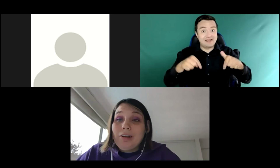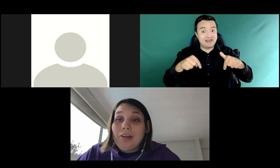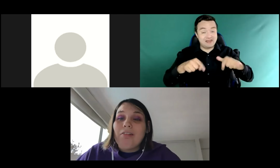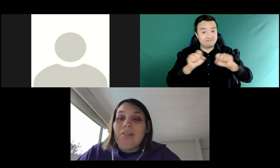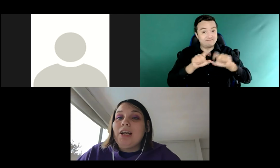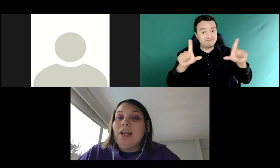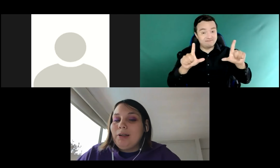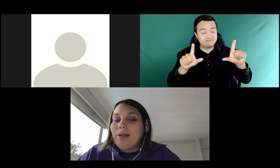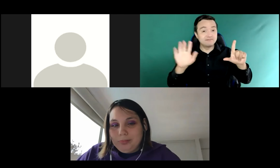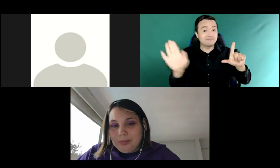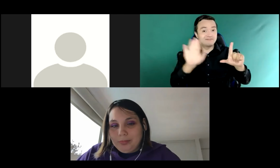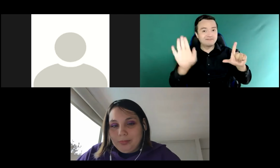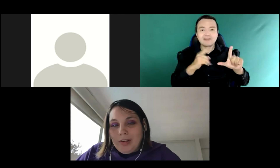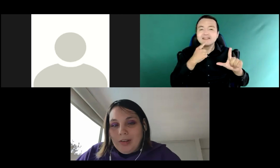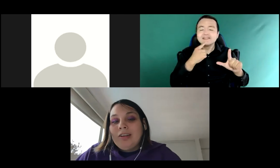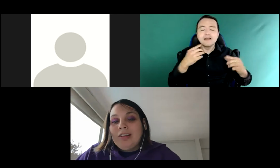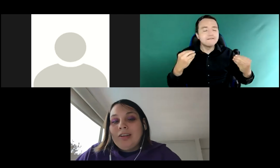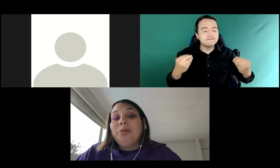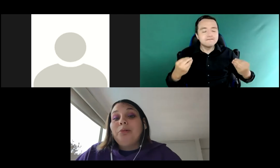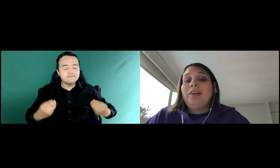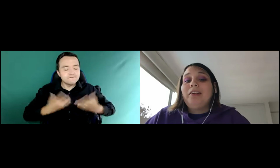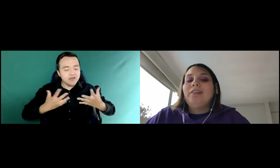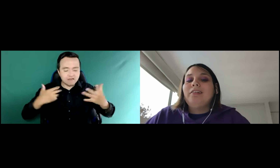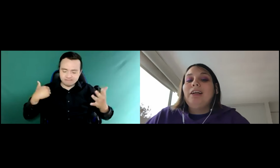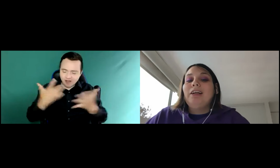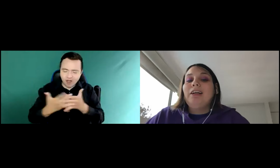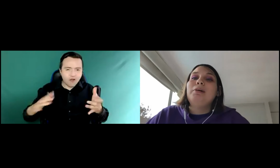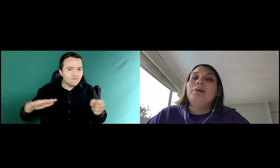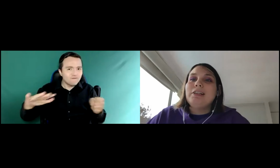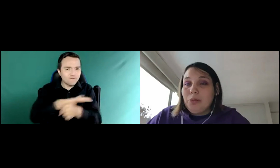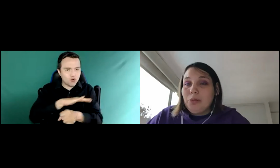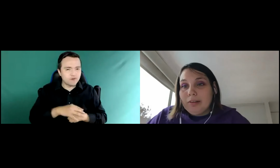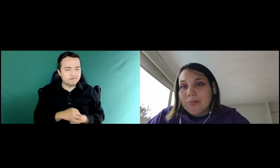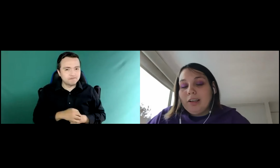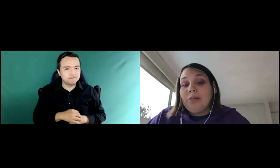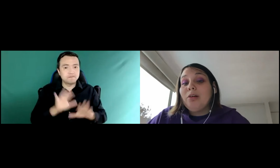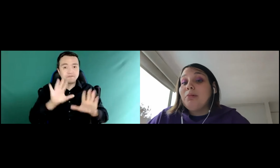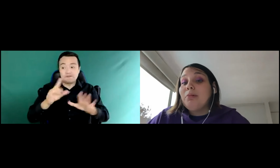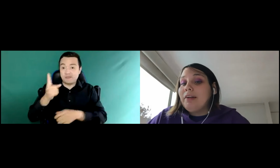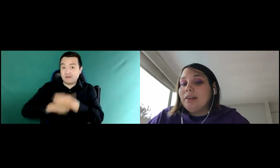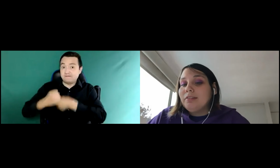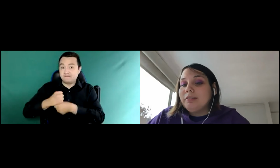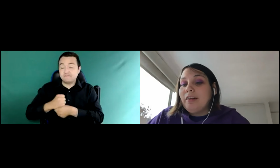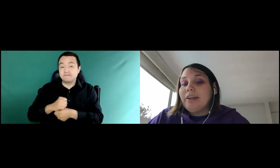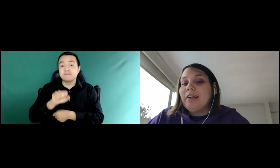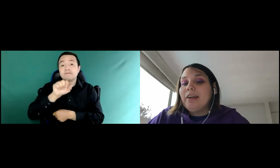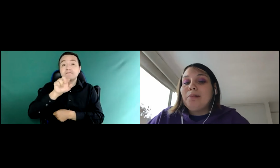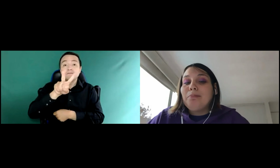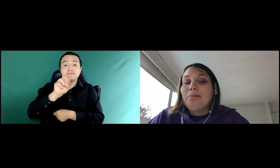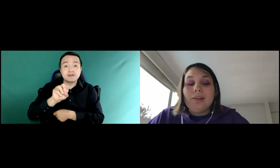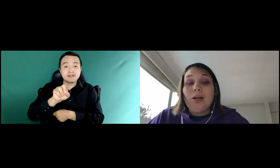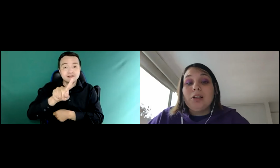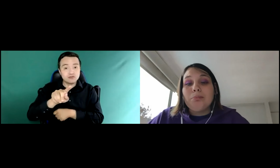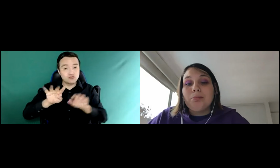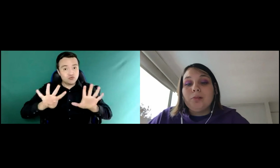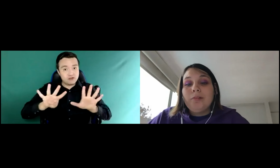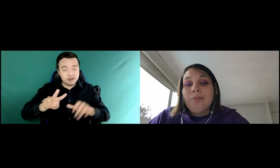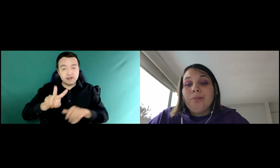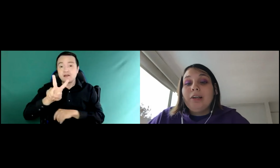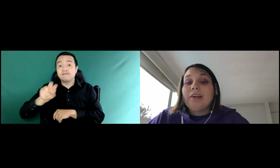de Vivir a Pleno. Durante el año 2019 y el año 2020 dediqué gran parte de mi